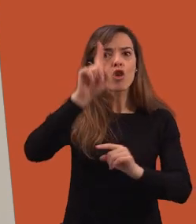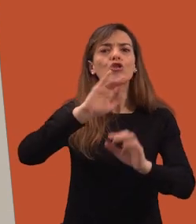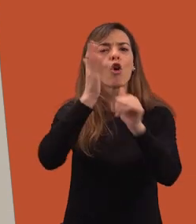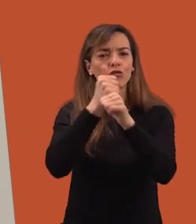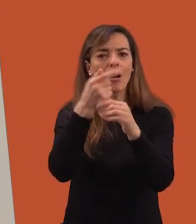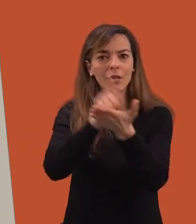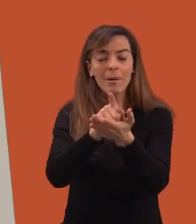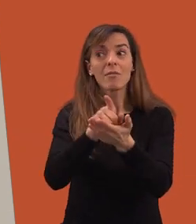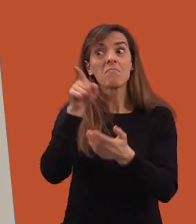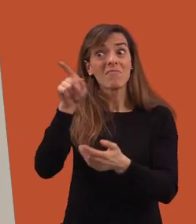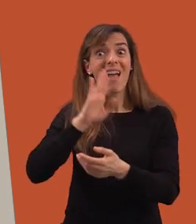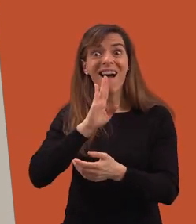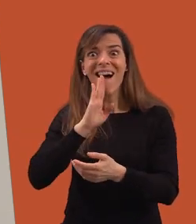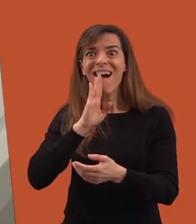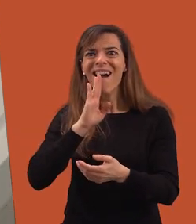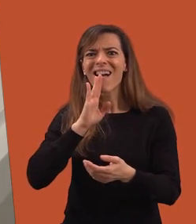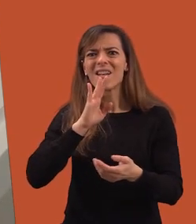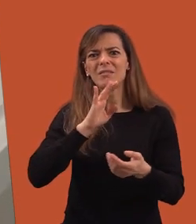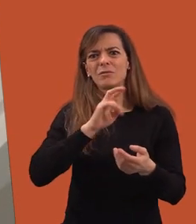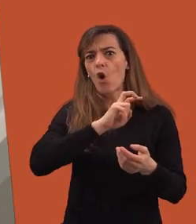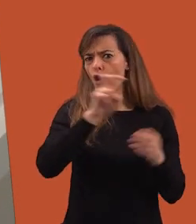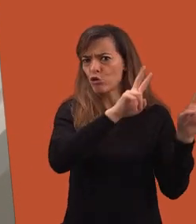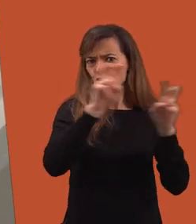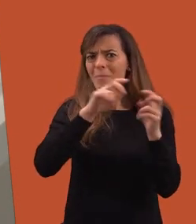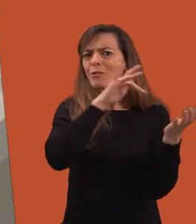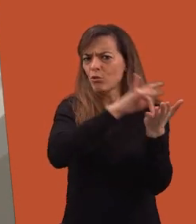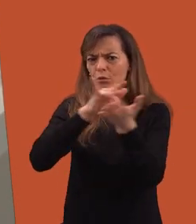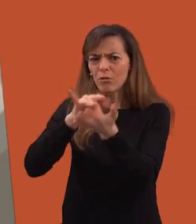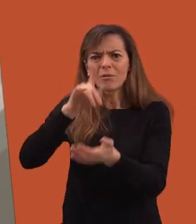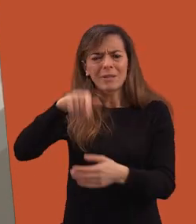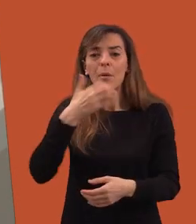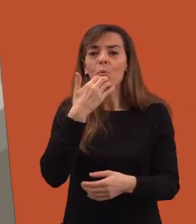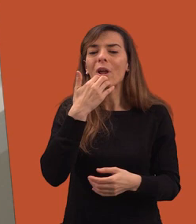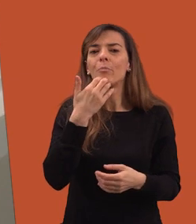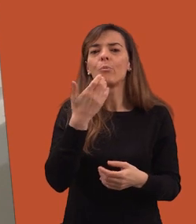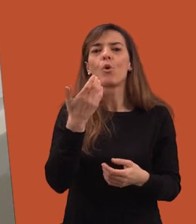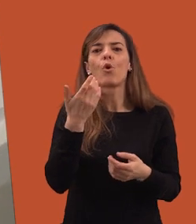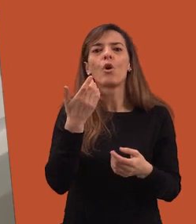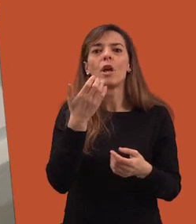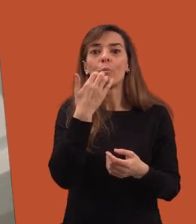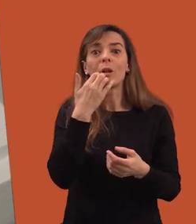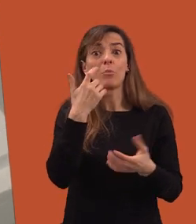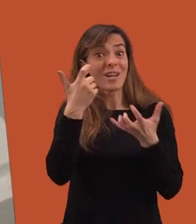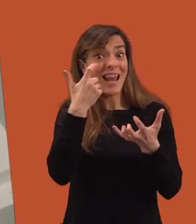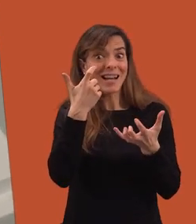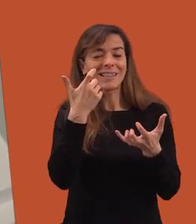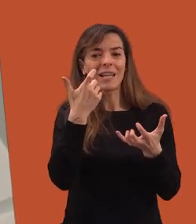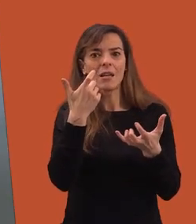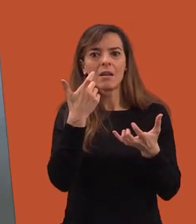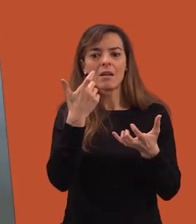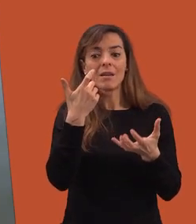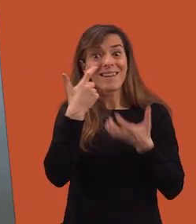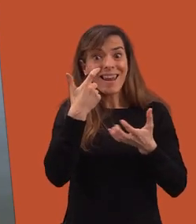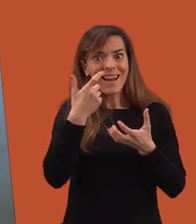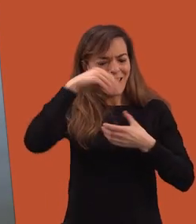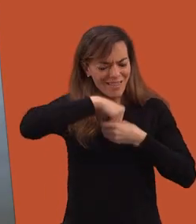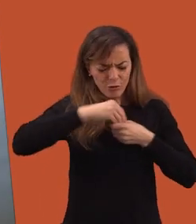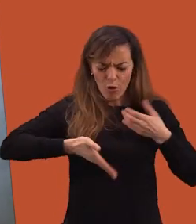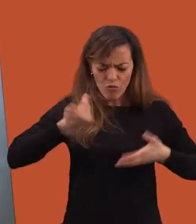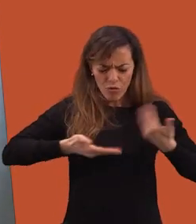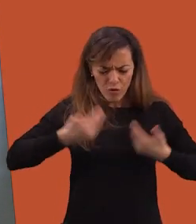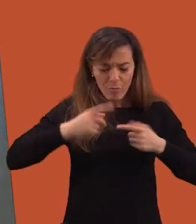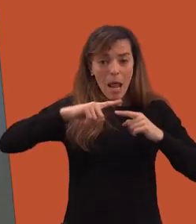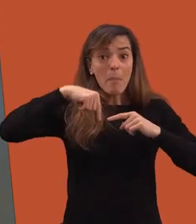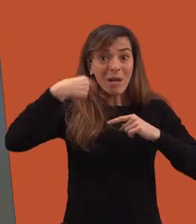muchas cuestiones porque muchas veces es vaciarse de tema por ejemplo en el caso de arte para llenarse de tema